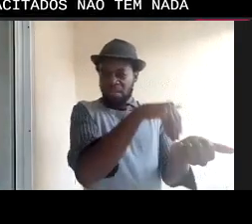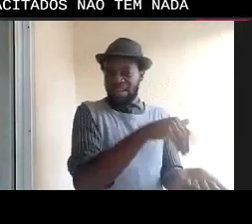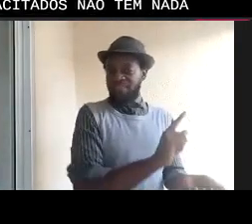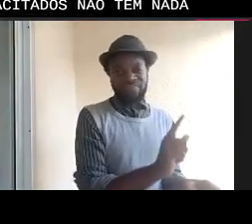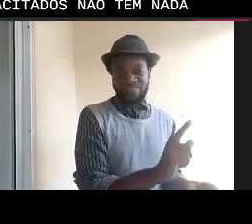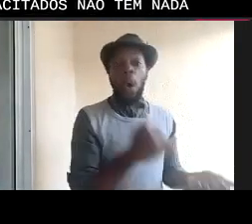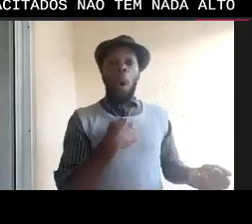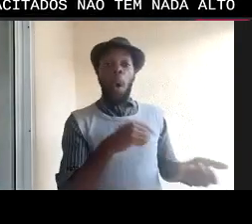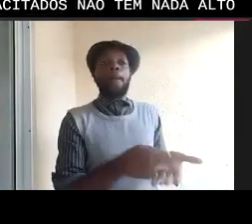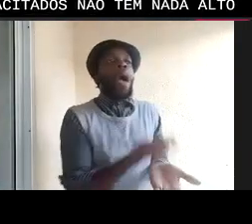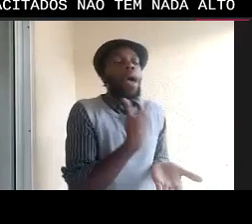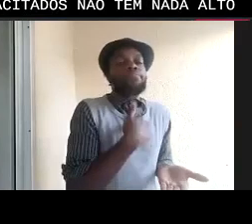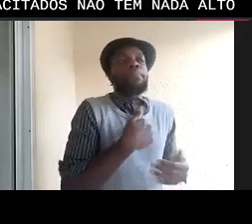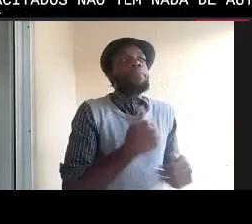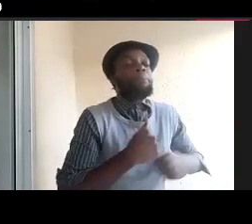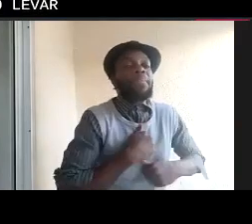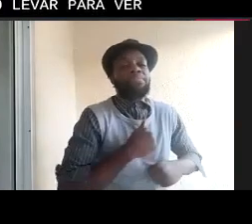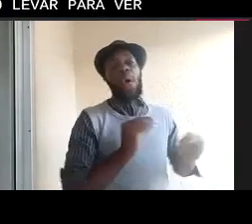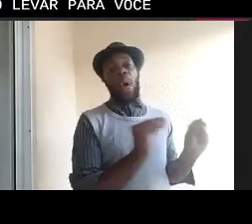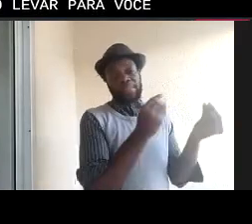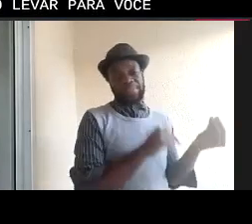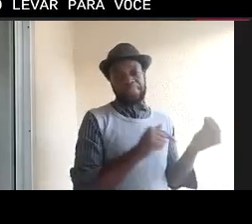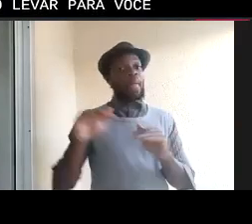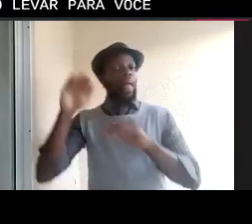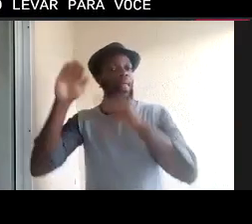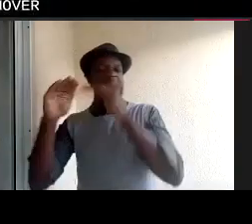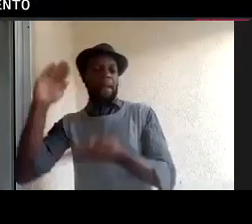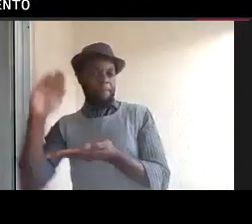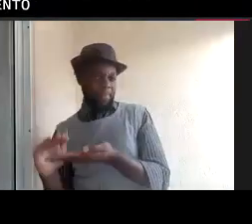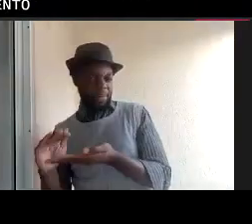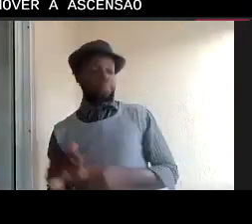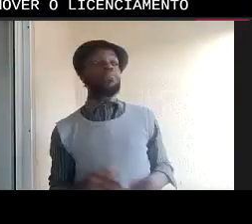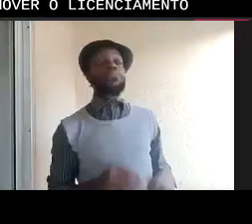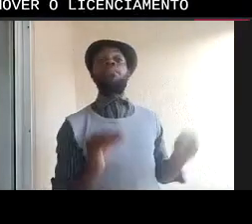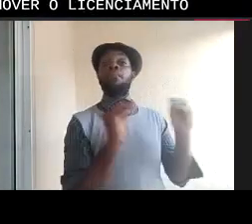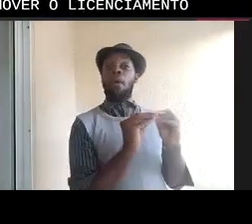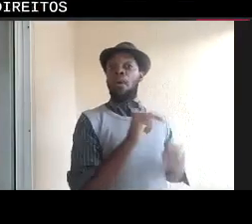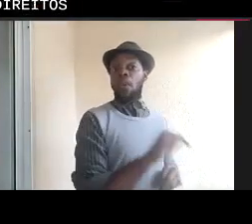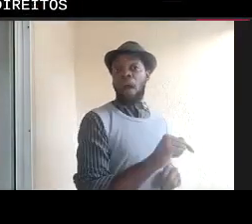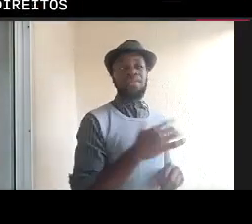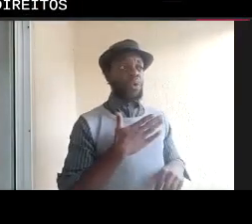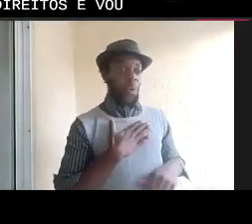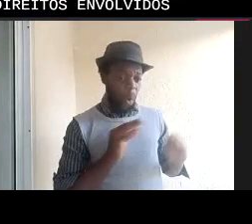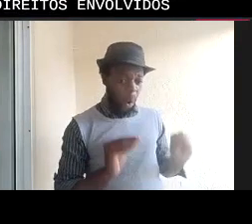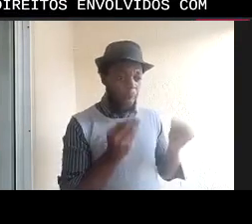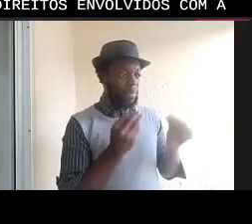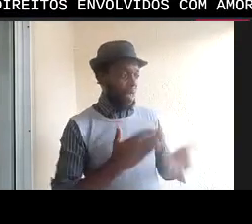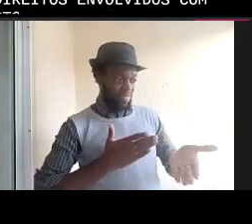autoinducirlos. Además, normalmente las adolescentes saben menos acerca de sus derechos concernientes al aborto y a la